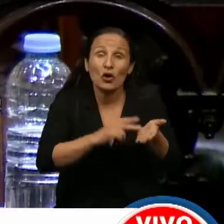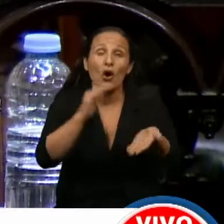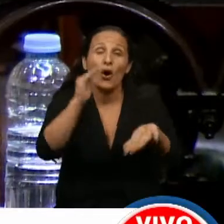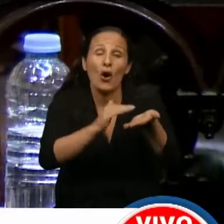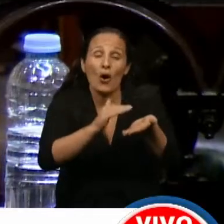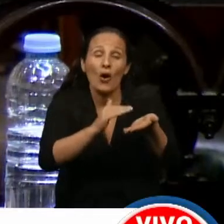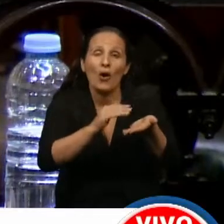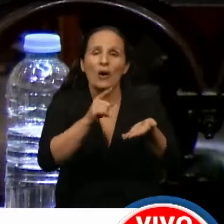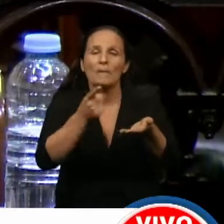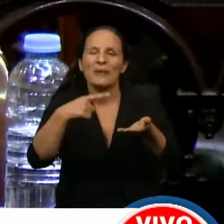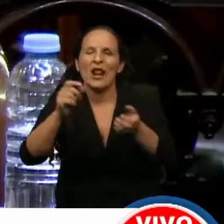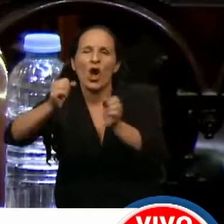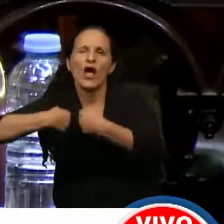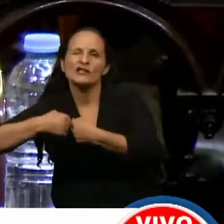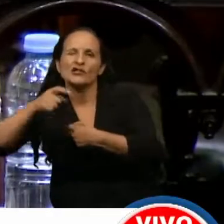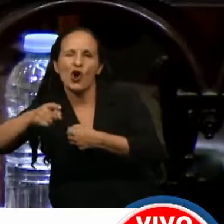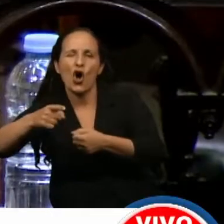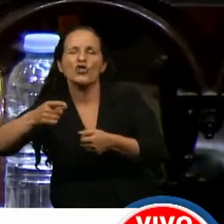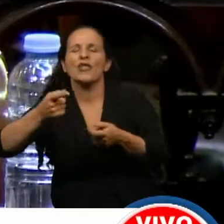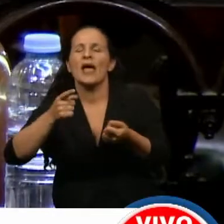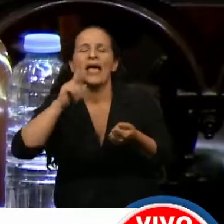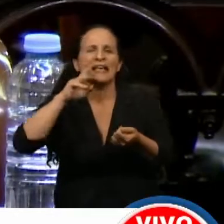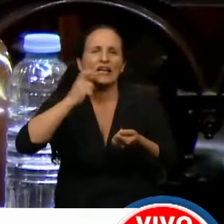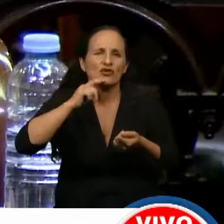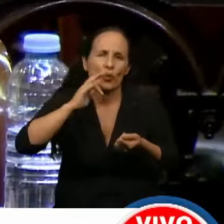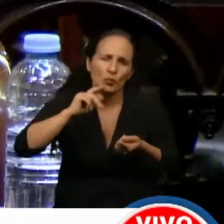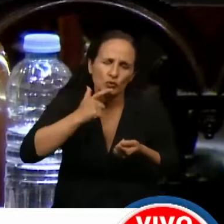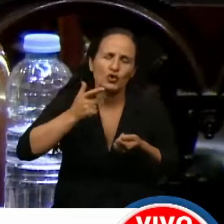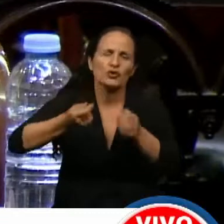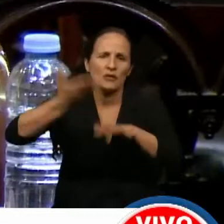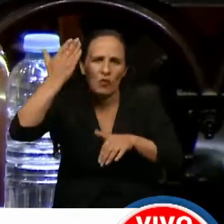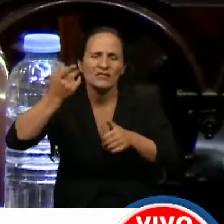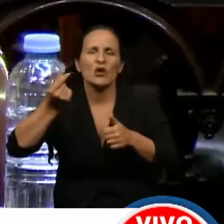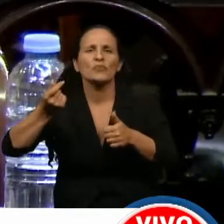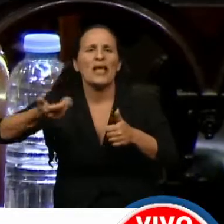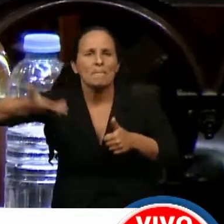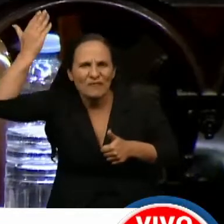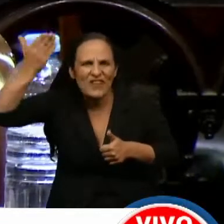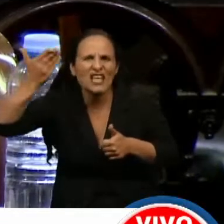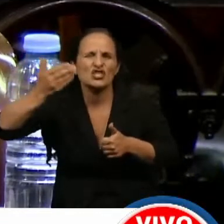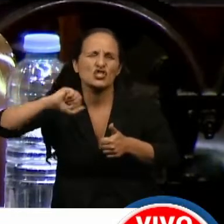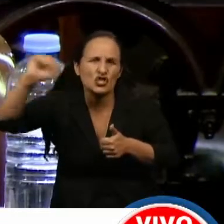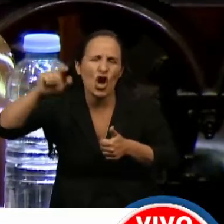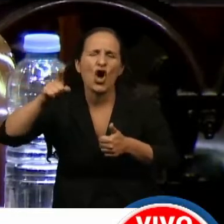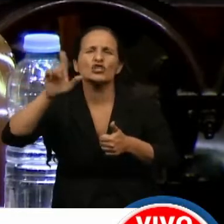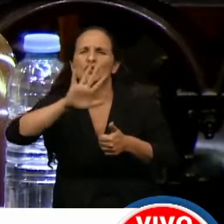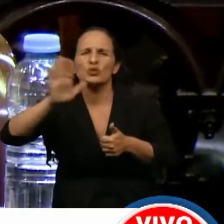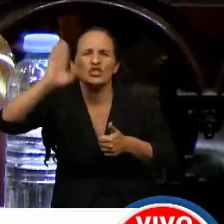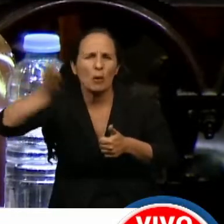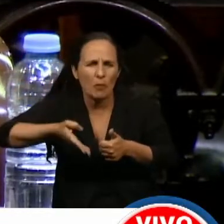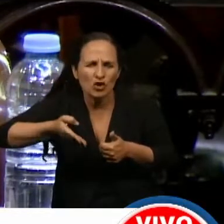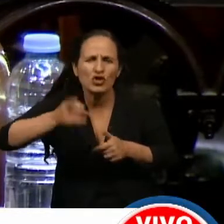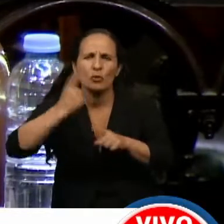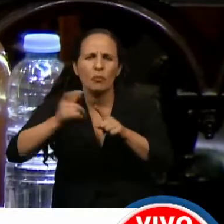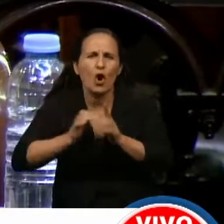de sueldo mientras esconden la suba de ingresos brutos, la inflación que viene acelerándose al